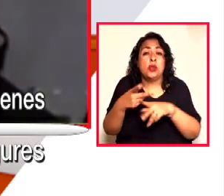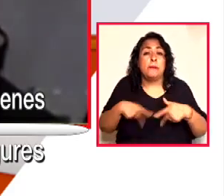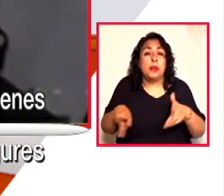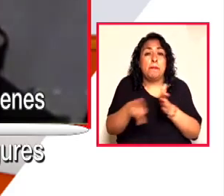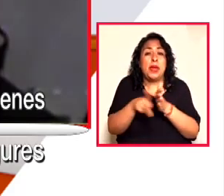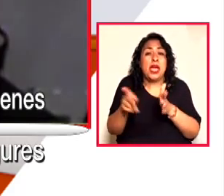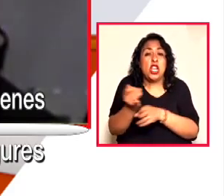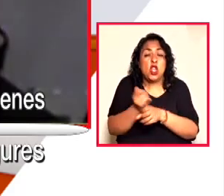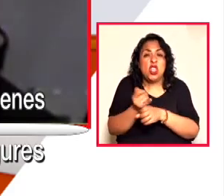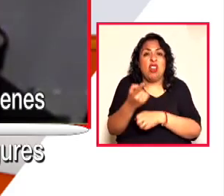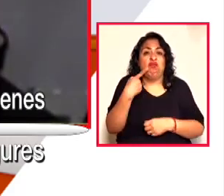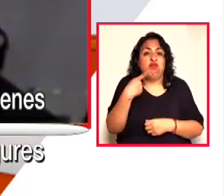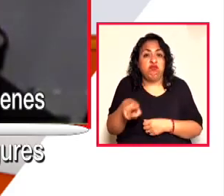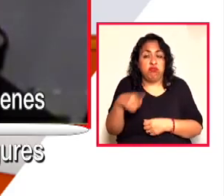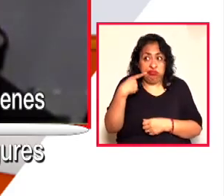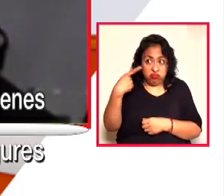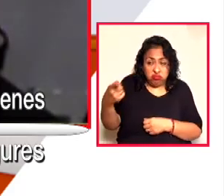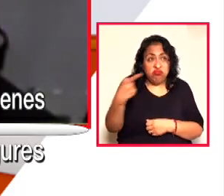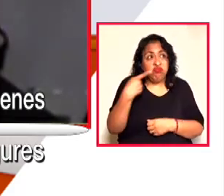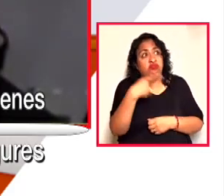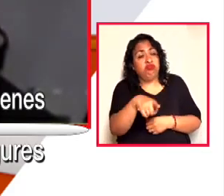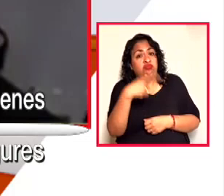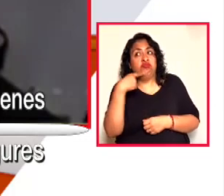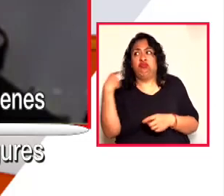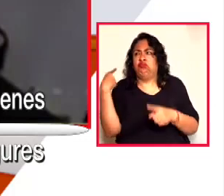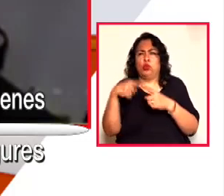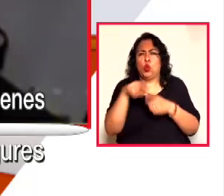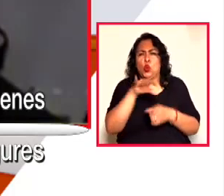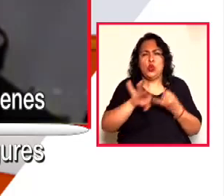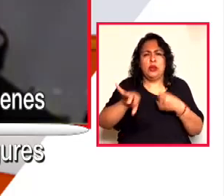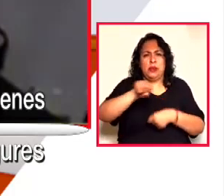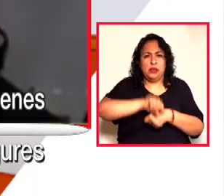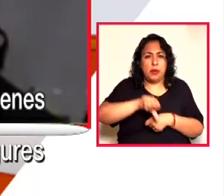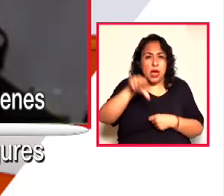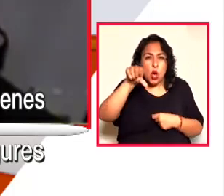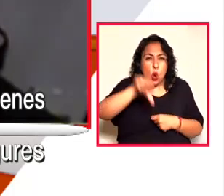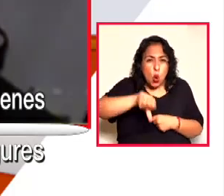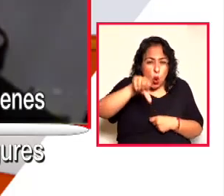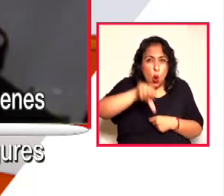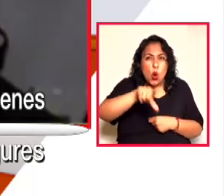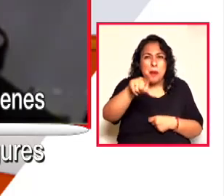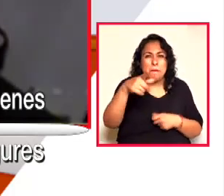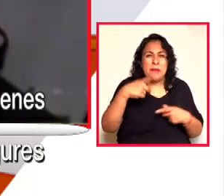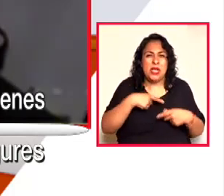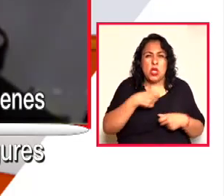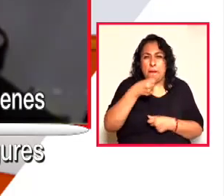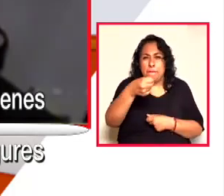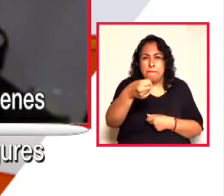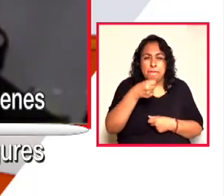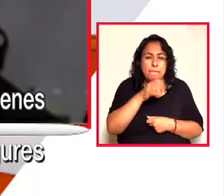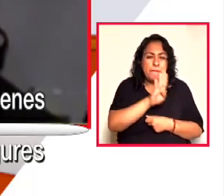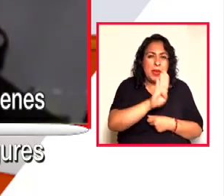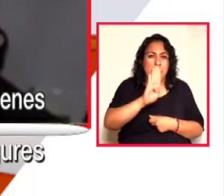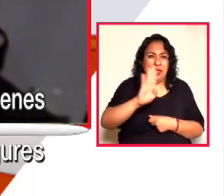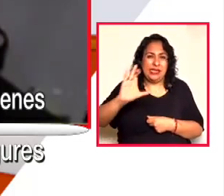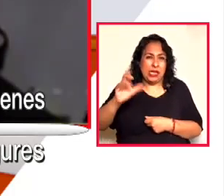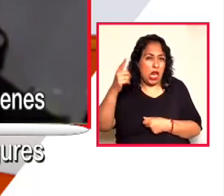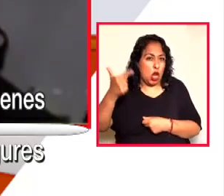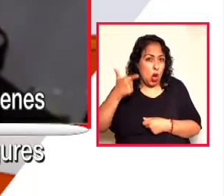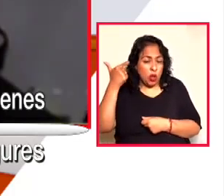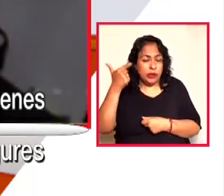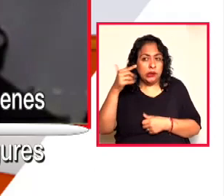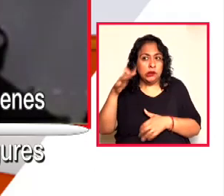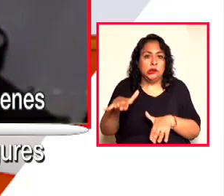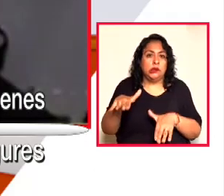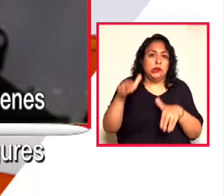estado denunciando los hechos en las últimas semanas. Hoy, precisamente, un corresponsal de la BBC de Londres ha tenido que abandonar